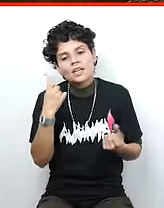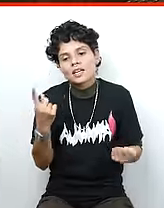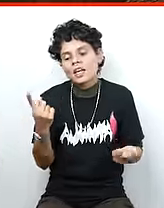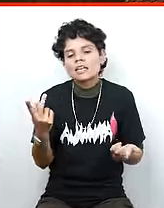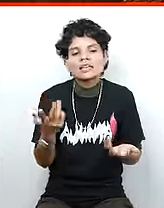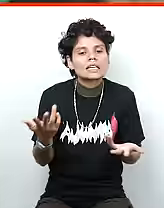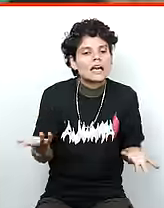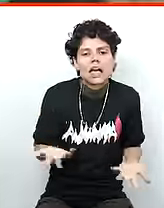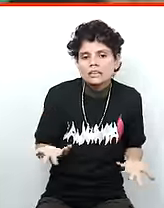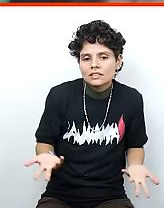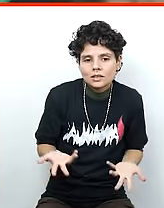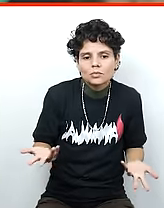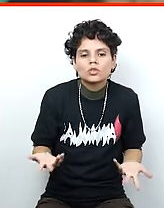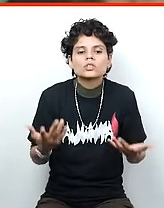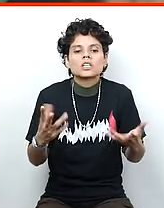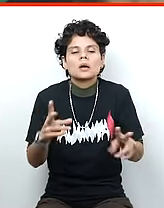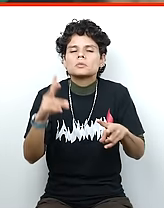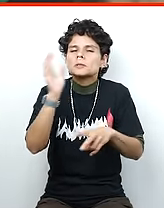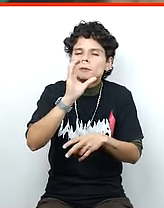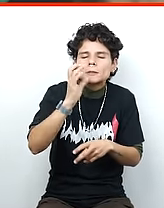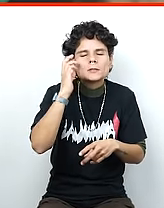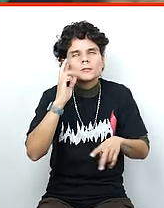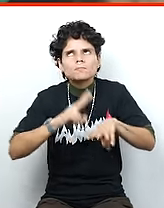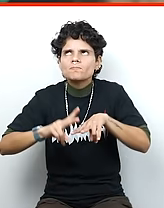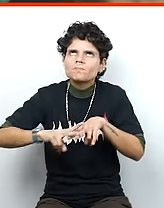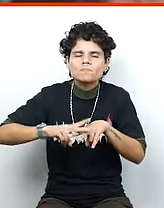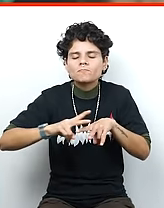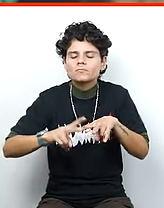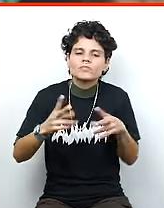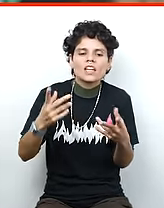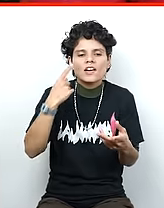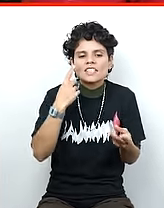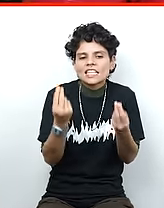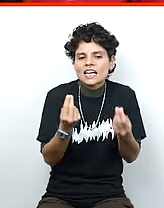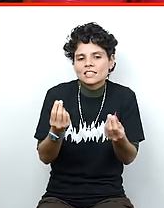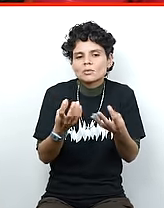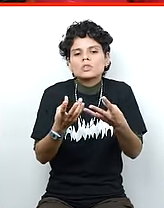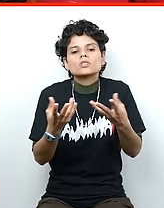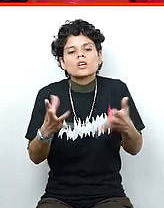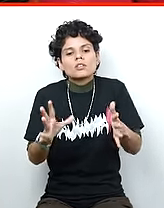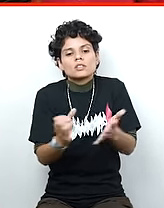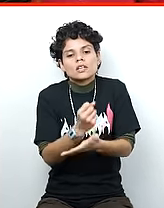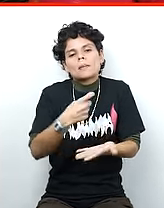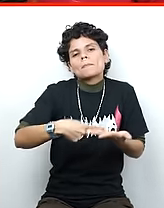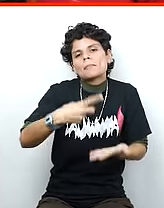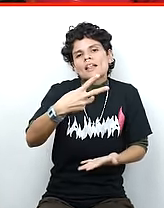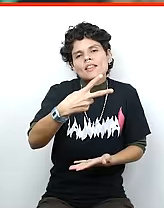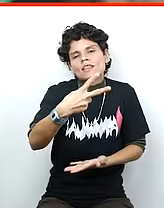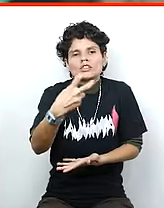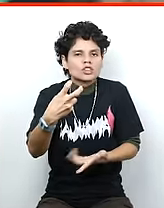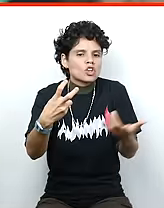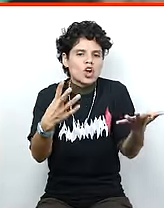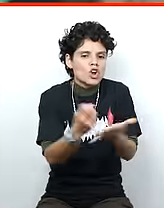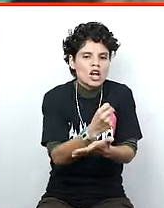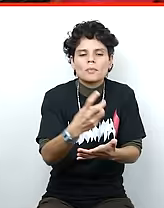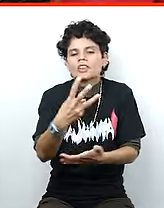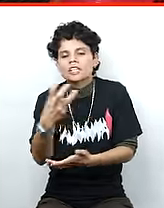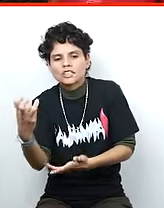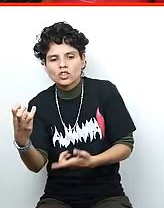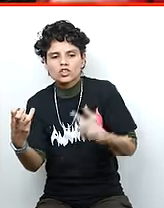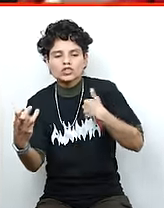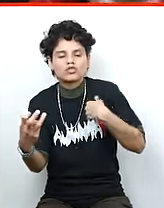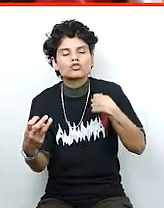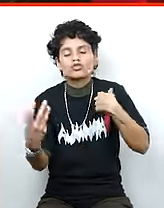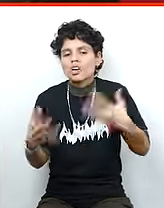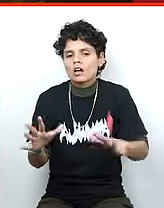esa búsqueda y ya lo vamos a resolver, pero apenas lo resolvamos. Ajá. Si no podemos tatuar 1200, tatuaremos a 300, no sé, bo. Yo me